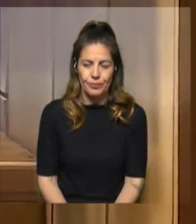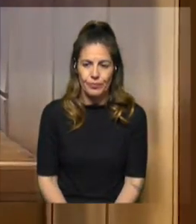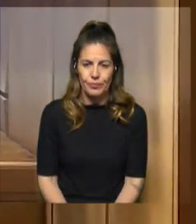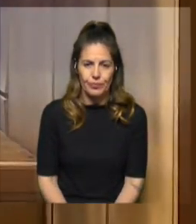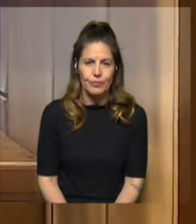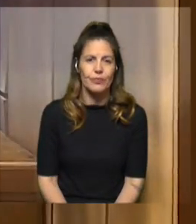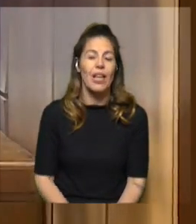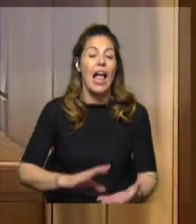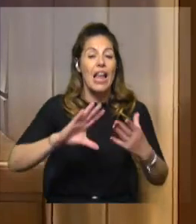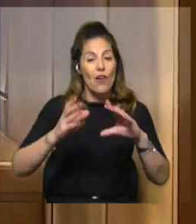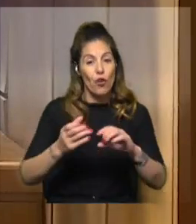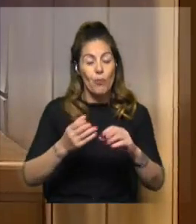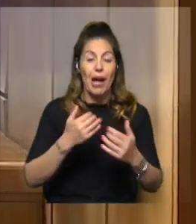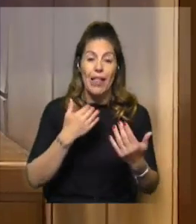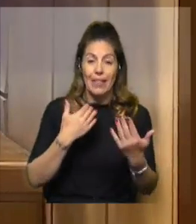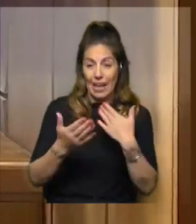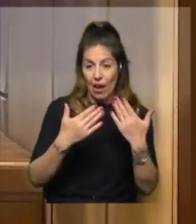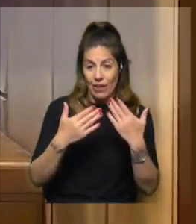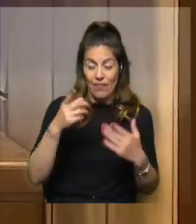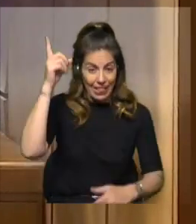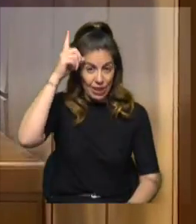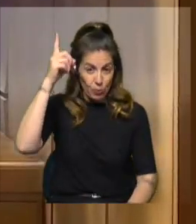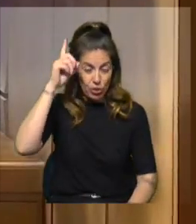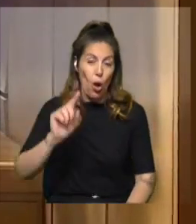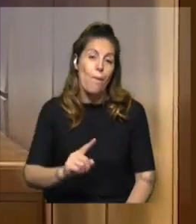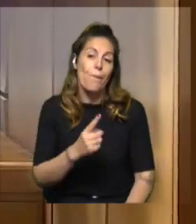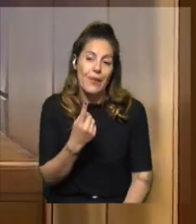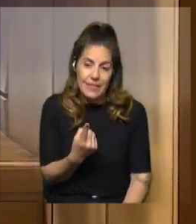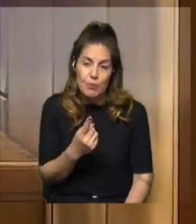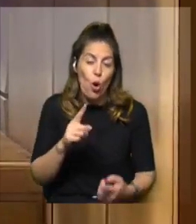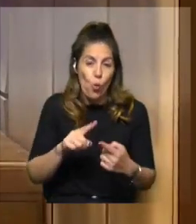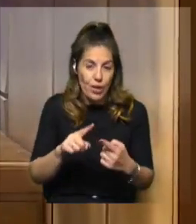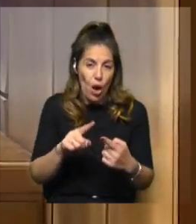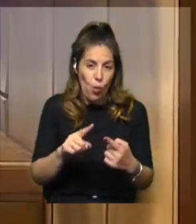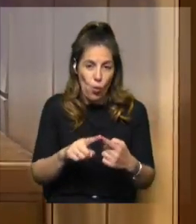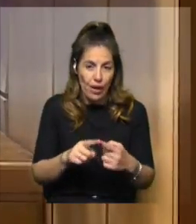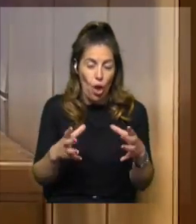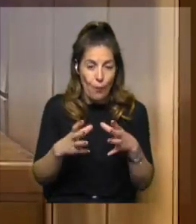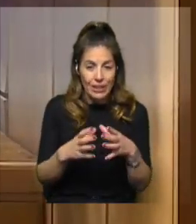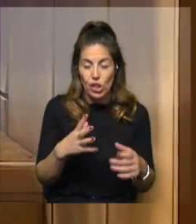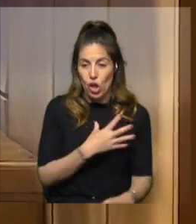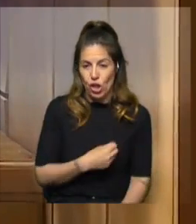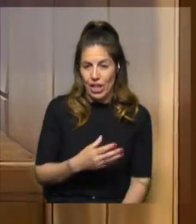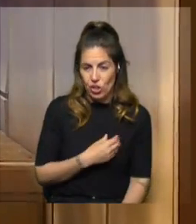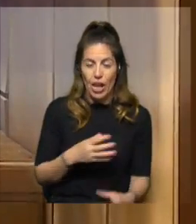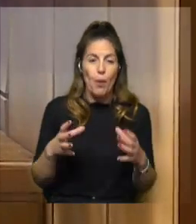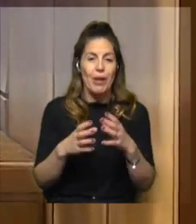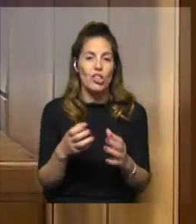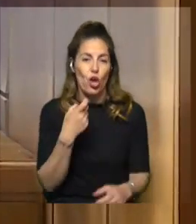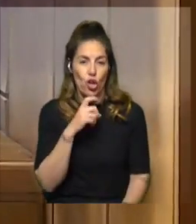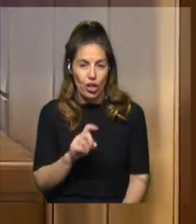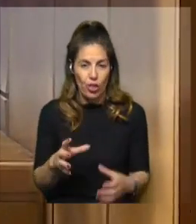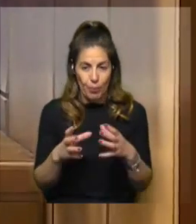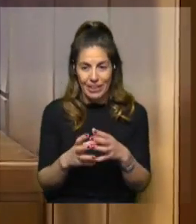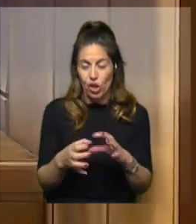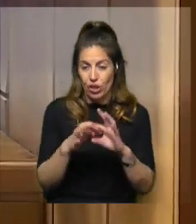La fórmula de la que hablaba Conrado Rodríguez, que en principio tendría un acuerdo del Partido Nacional, el Partido Colorado y el